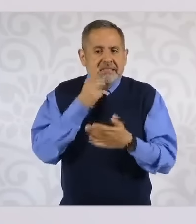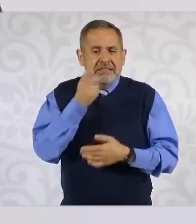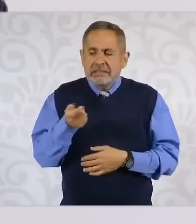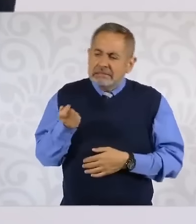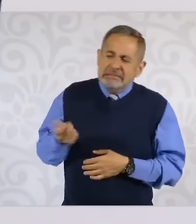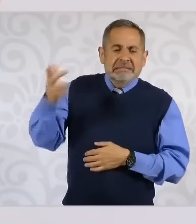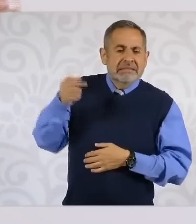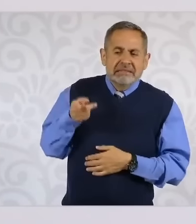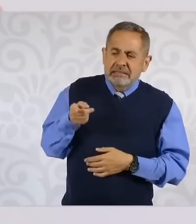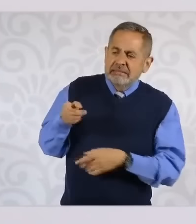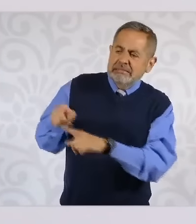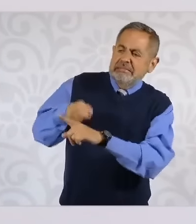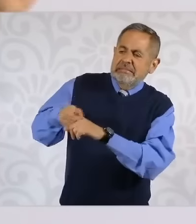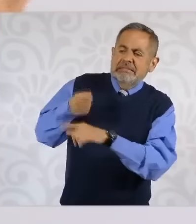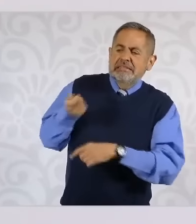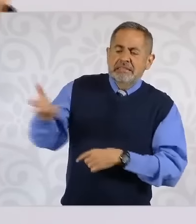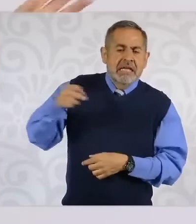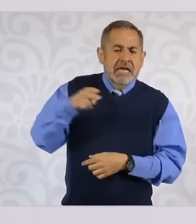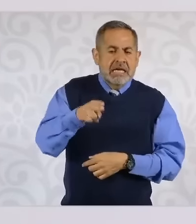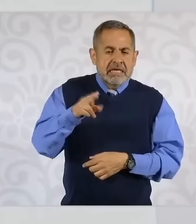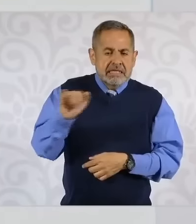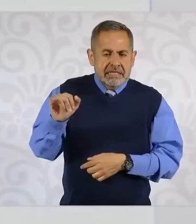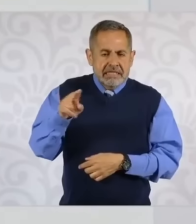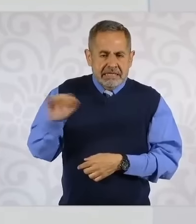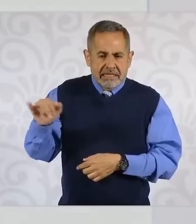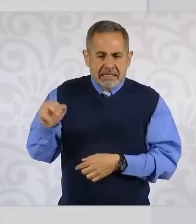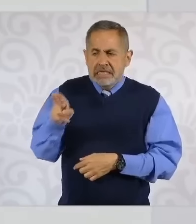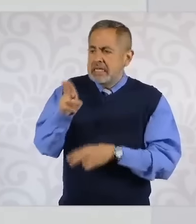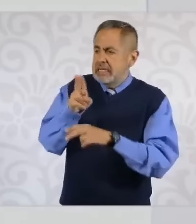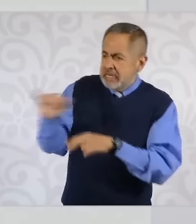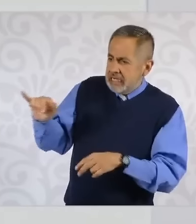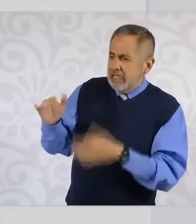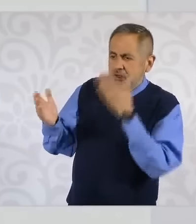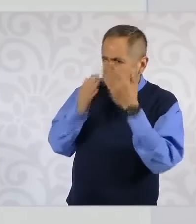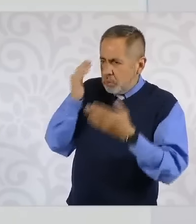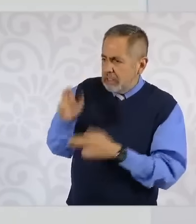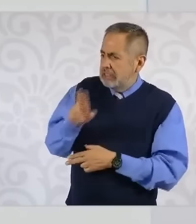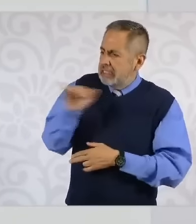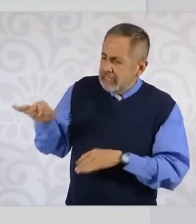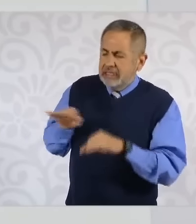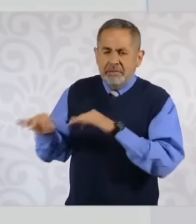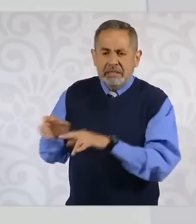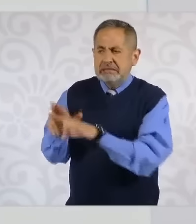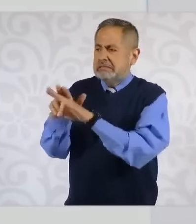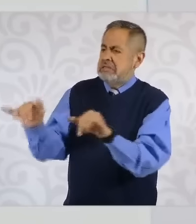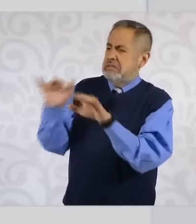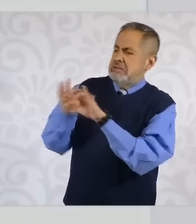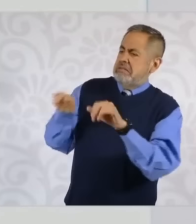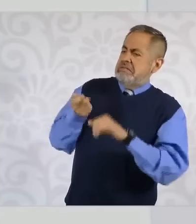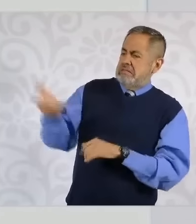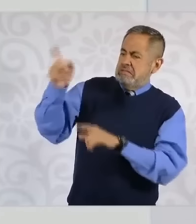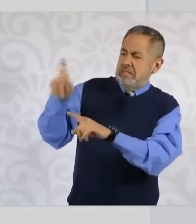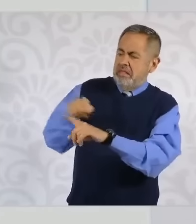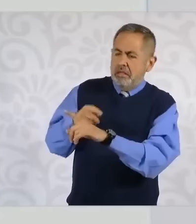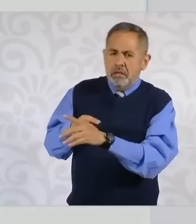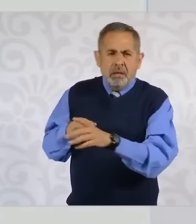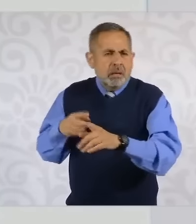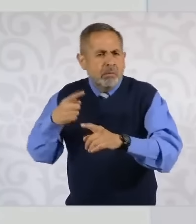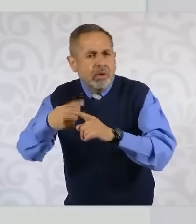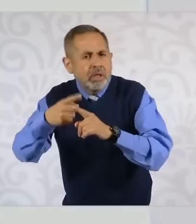llamaba ninis, ni estudias ni trabajas, de una manera despectiva, como si fuera responsabilidad del estudiante y no del